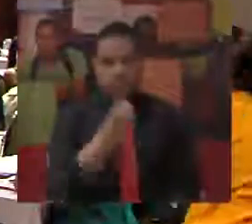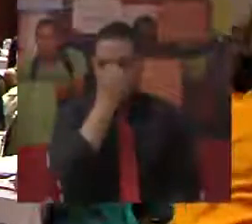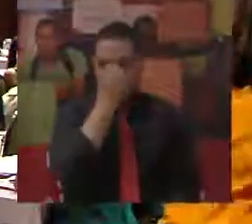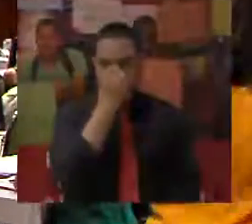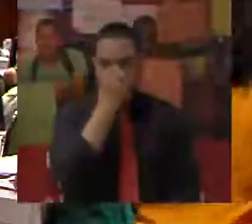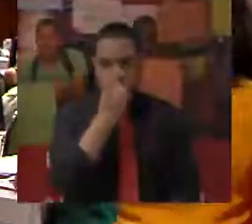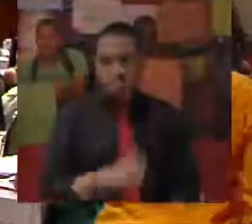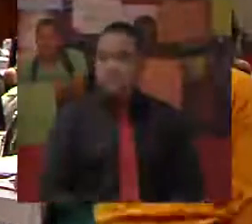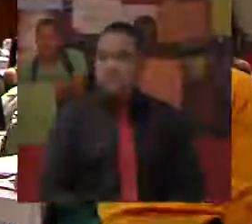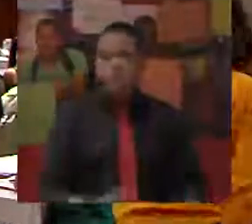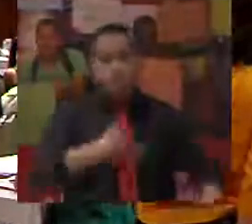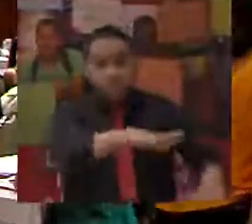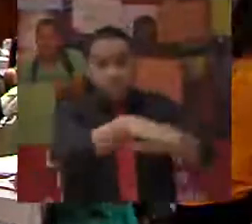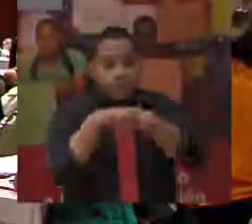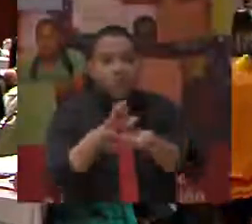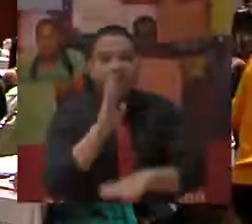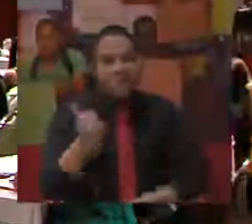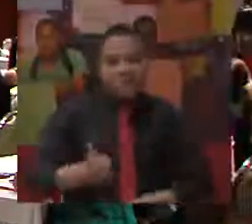Quiero invitar a